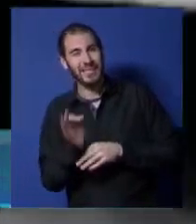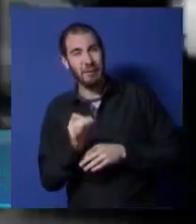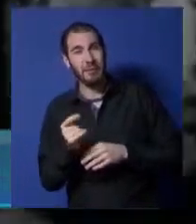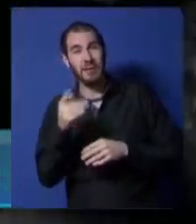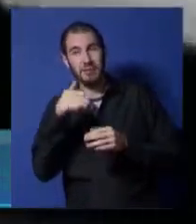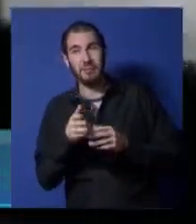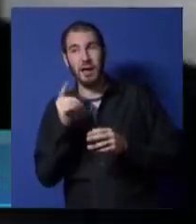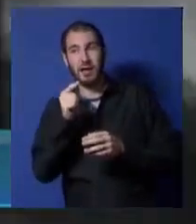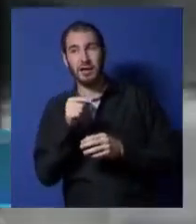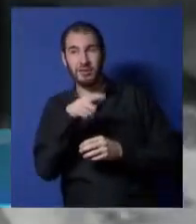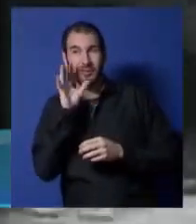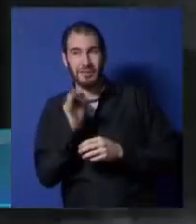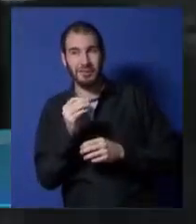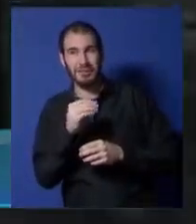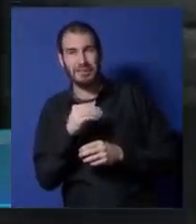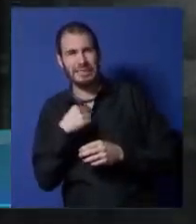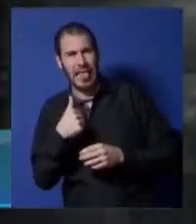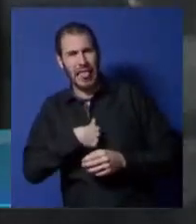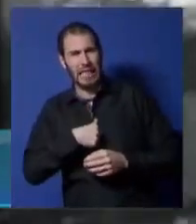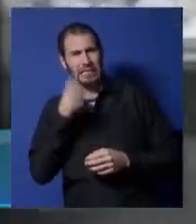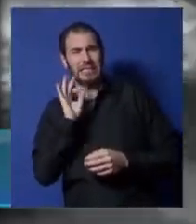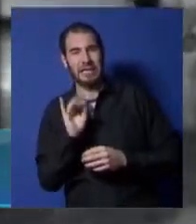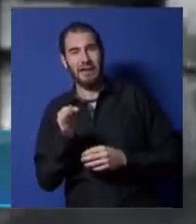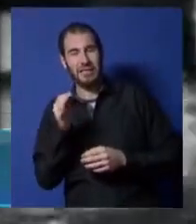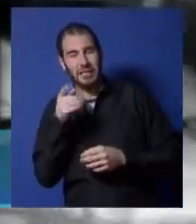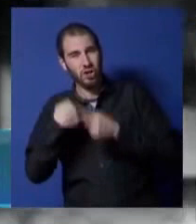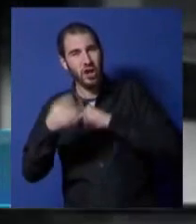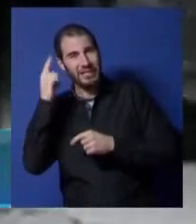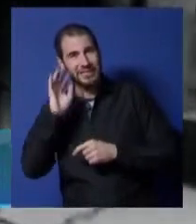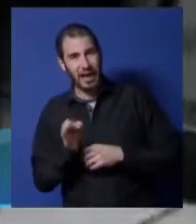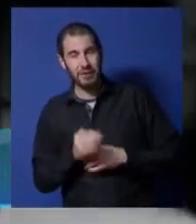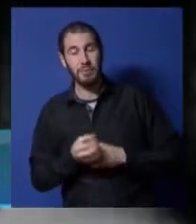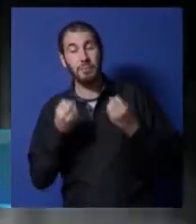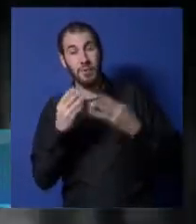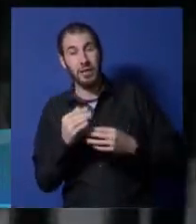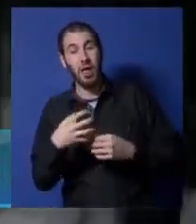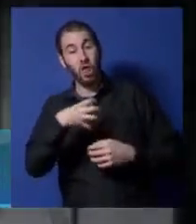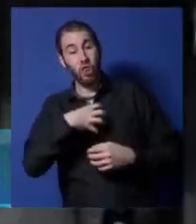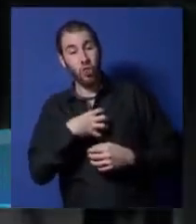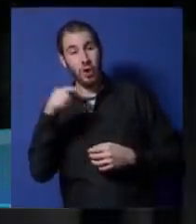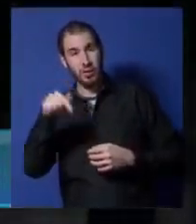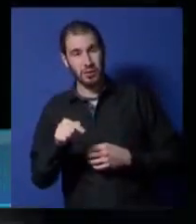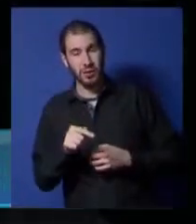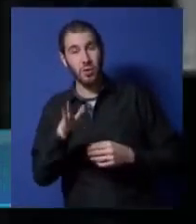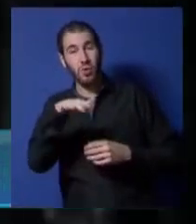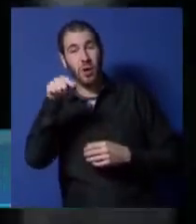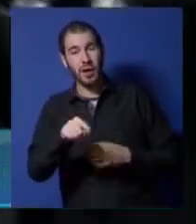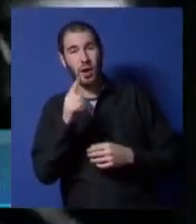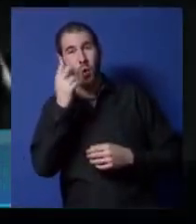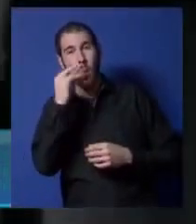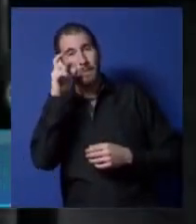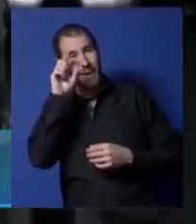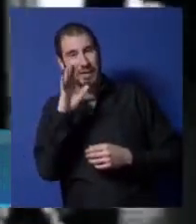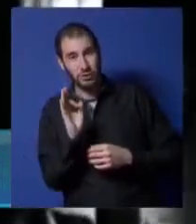esta columna se van a sentir un poco identificados con esto de la historia dentro de una misma historia. Uh-huh. Porque el dueño del local, Humberto